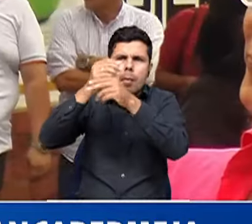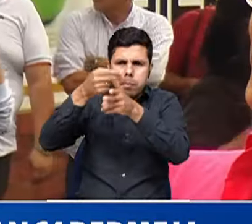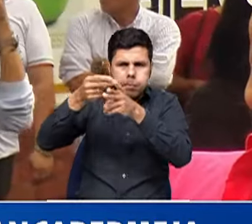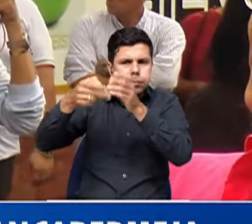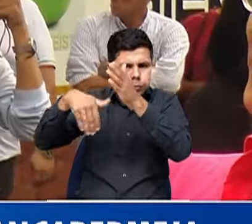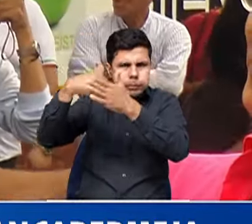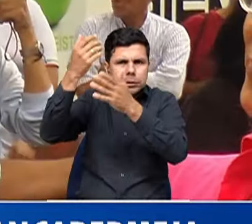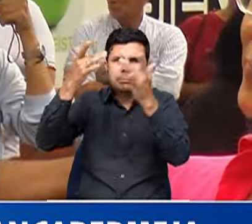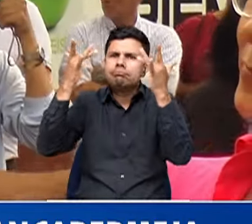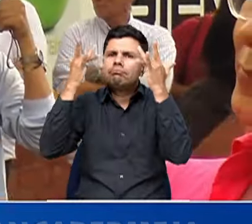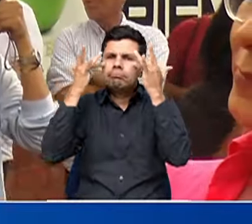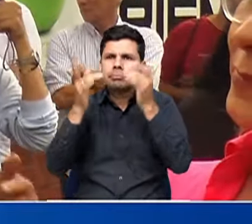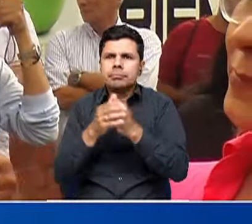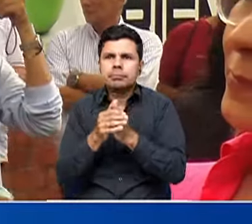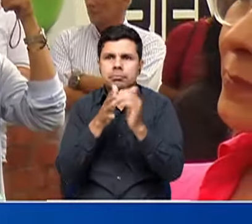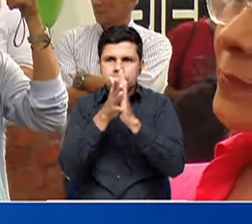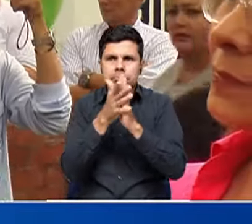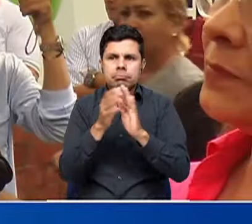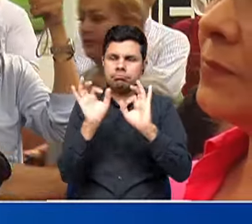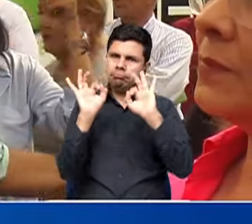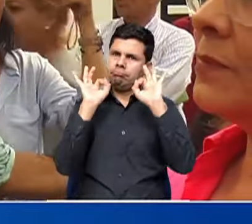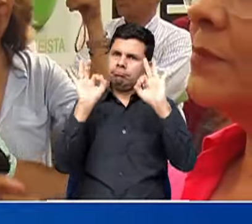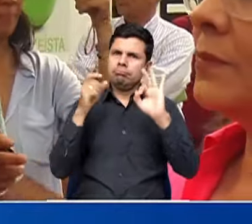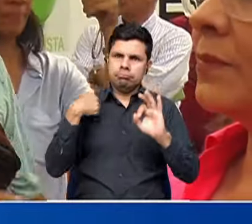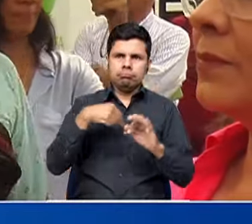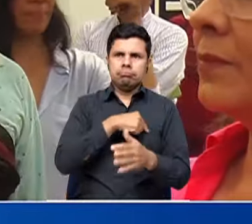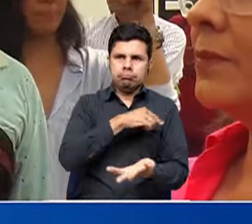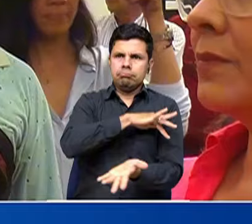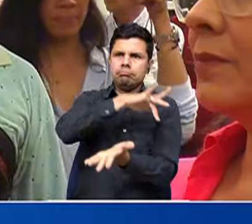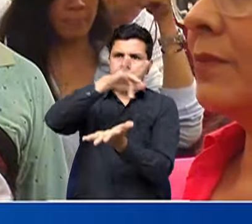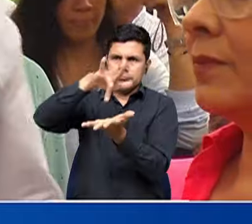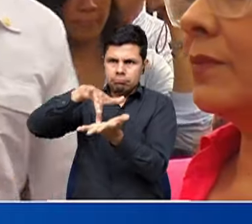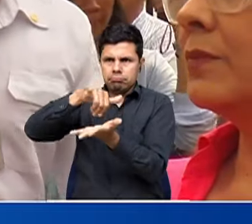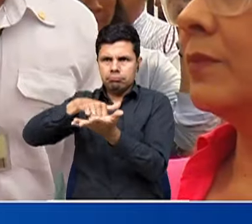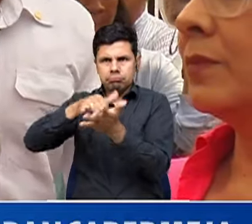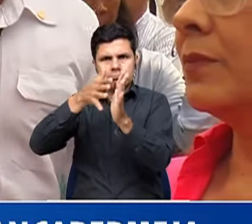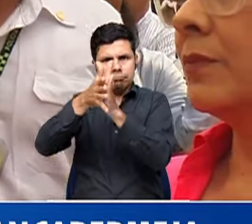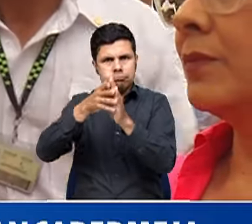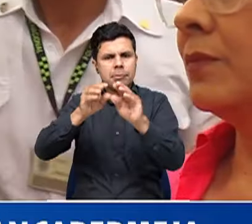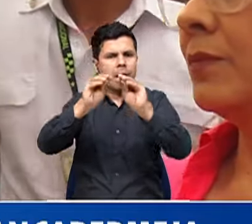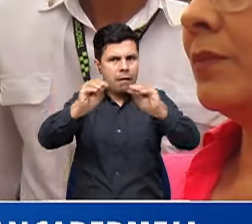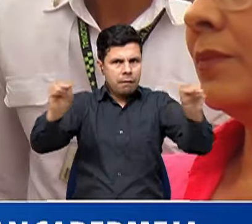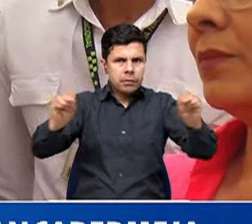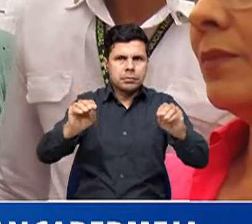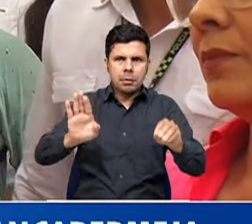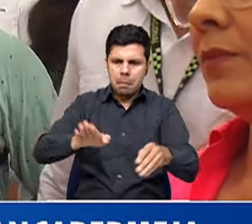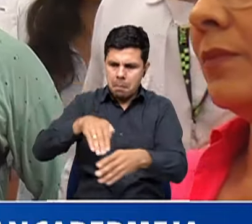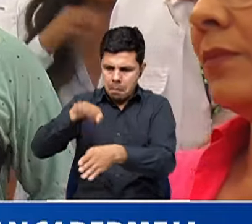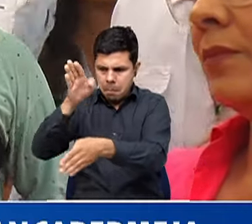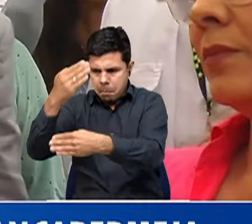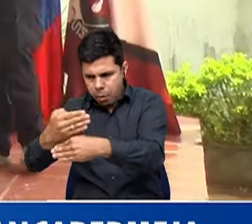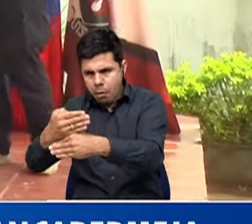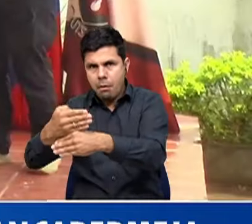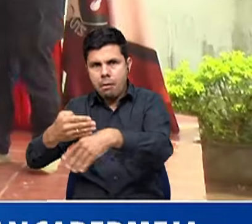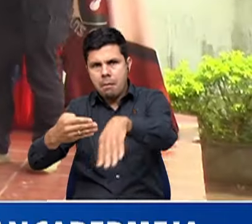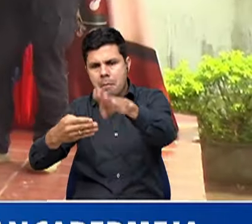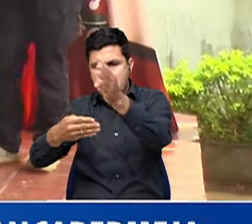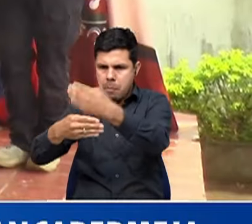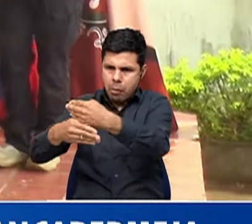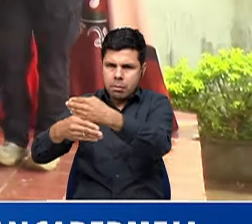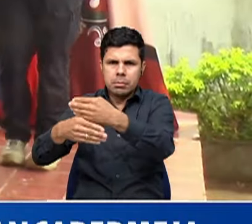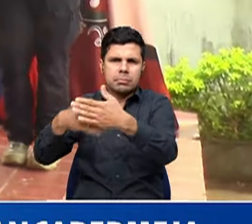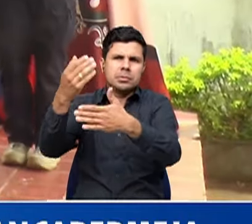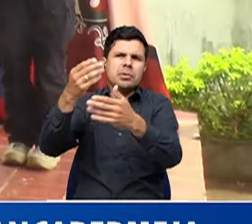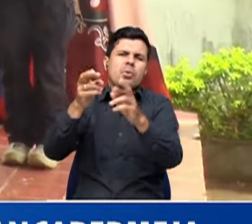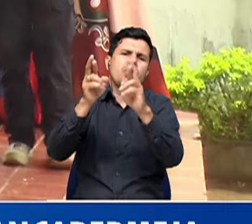Sí, es una buena noticia. Venimos a inaugurar esto, a dar inicio, a poner la primera piedra. Esperamos que no se nos